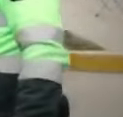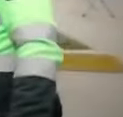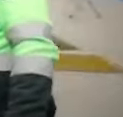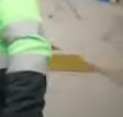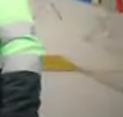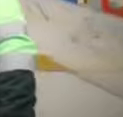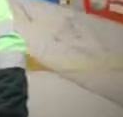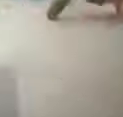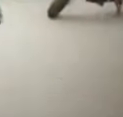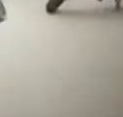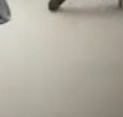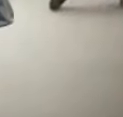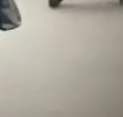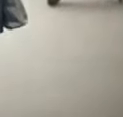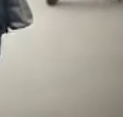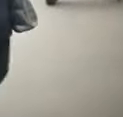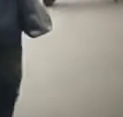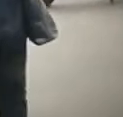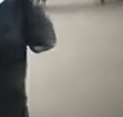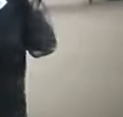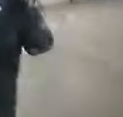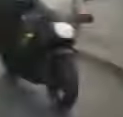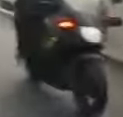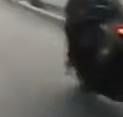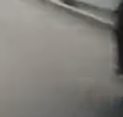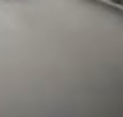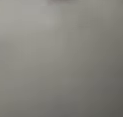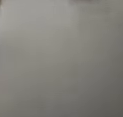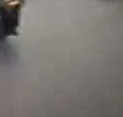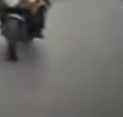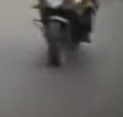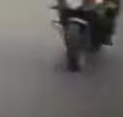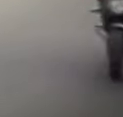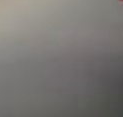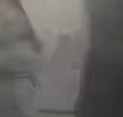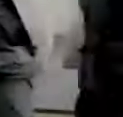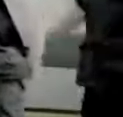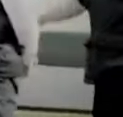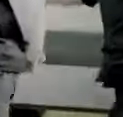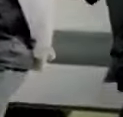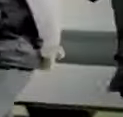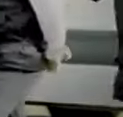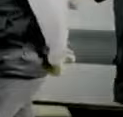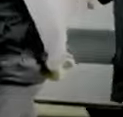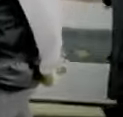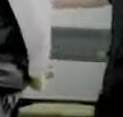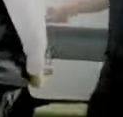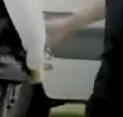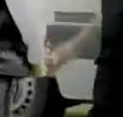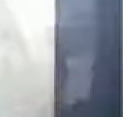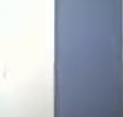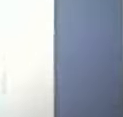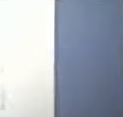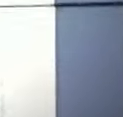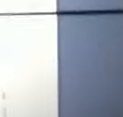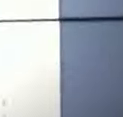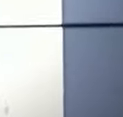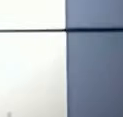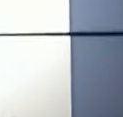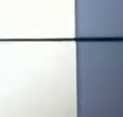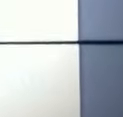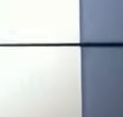de servicio de cada uno de los miembros de la Policía Nacional del Perú. Agradecemos por el compromiso con la patria y la salud